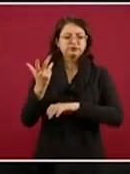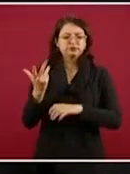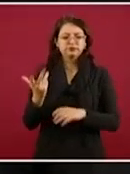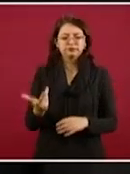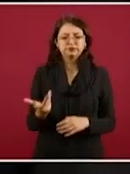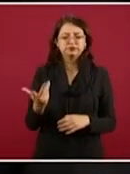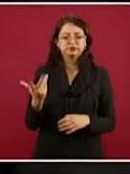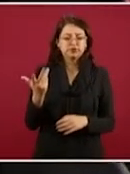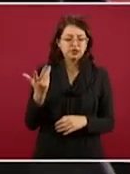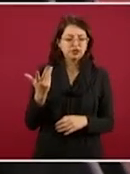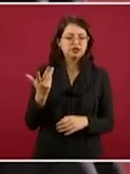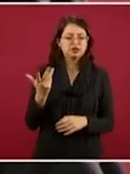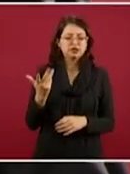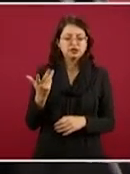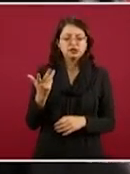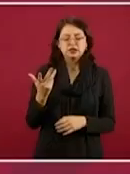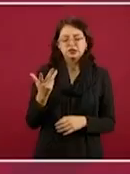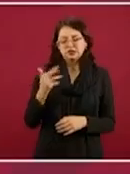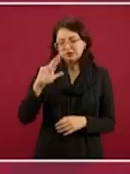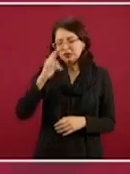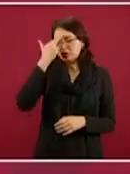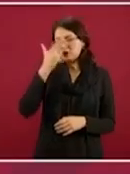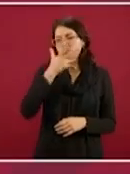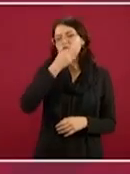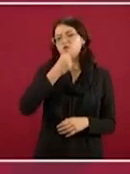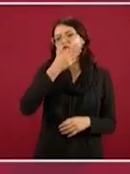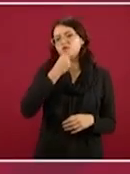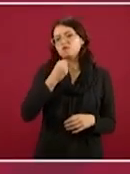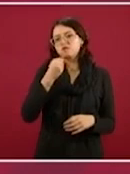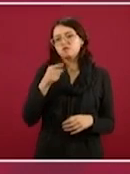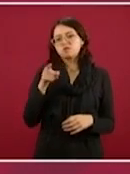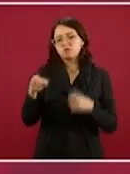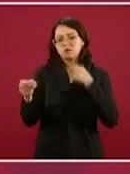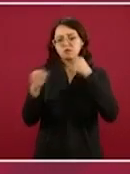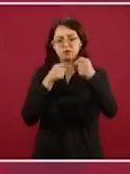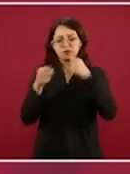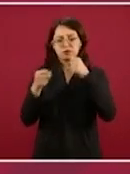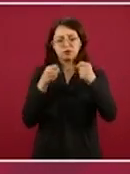decía el maestro Manuel Buendía, gran periodista,